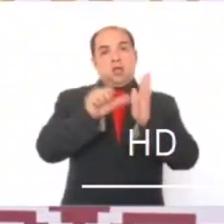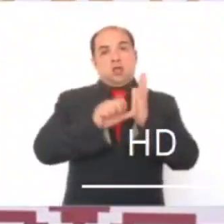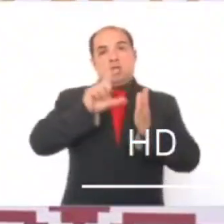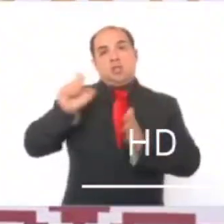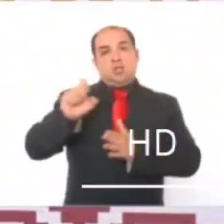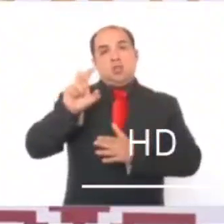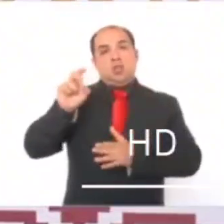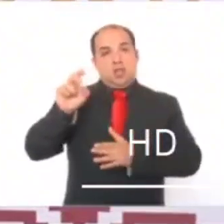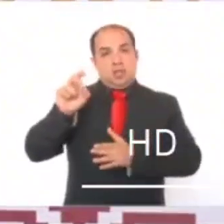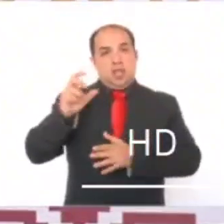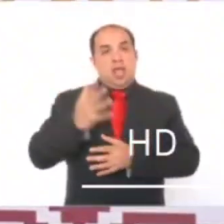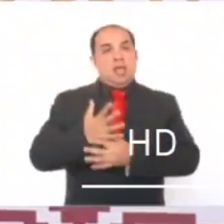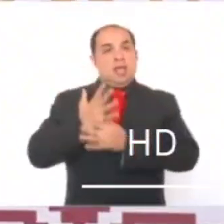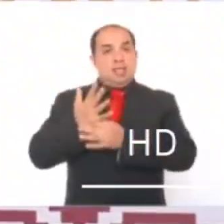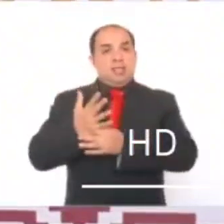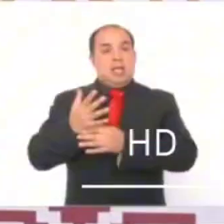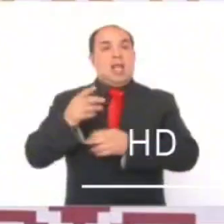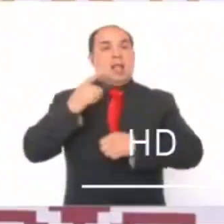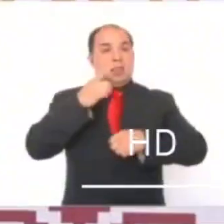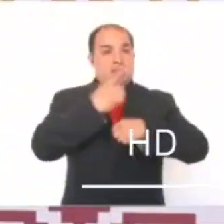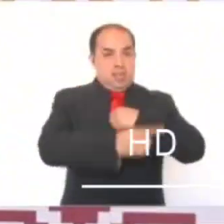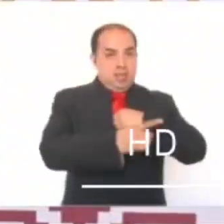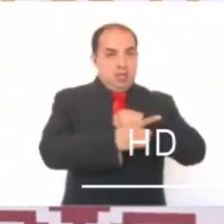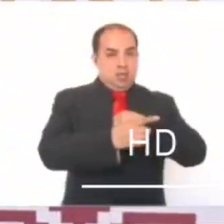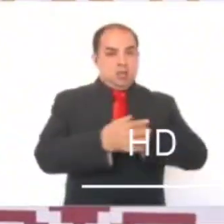establecía en las lesiones,